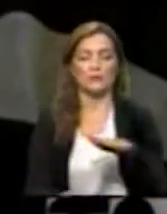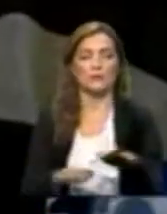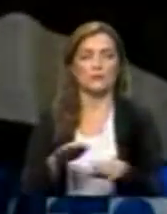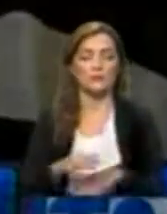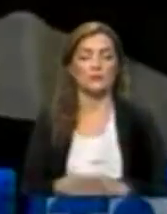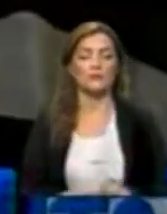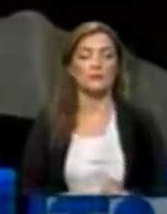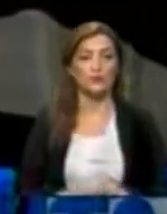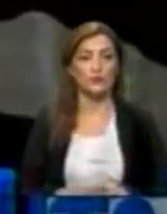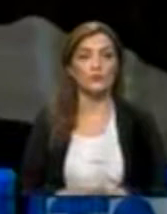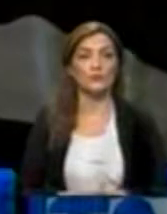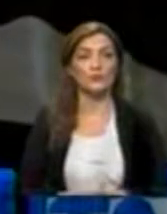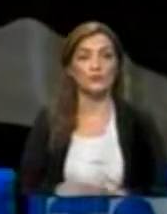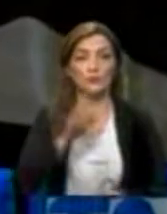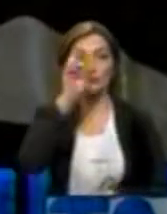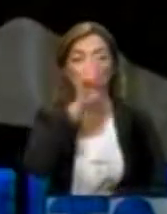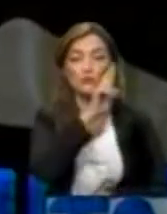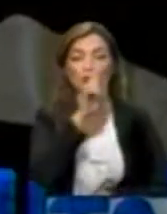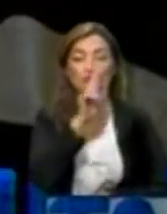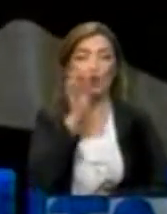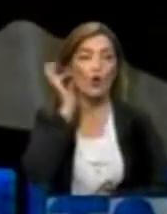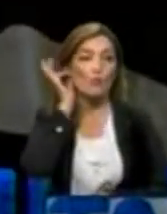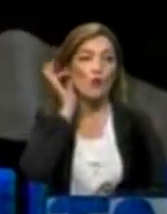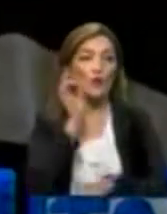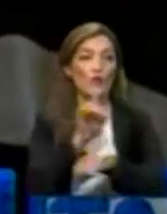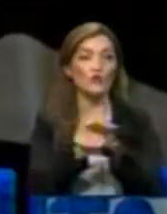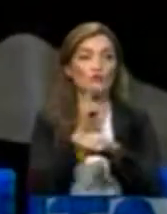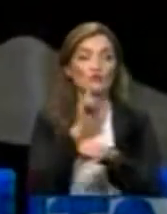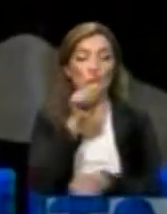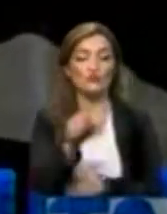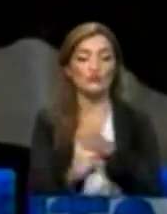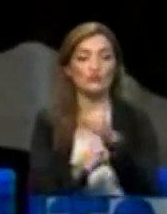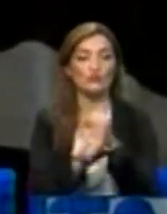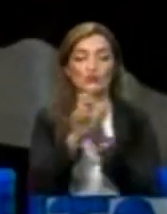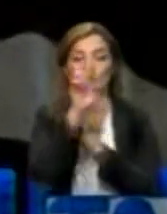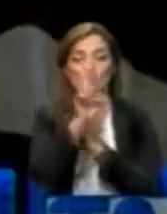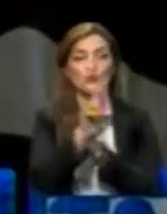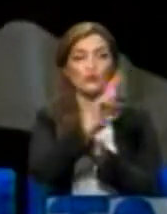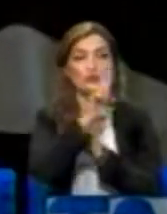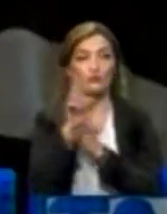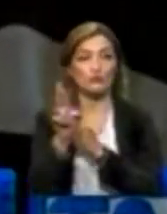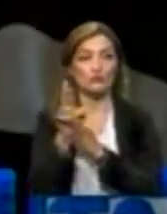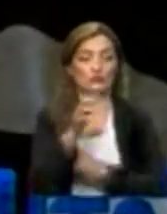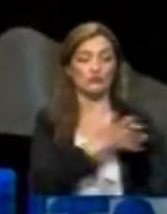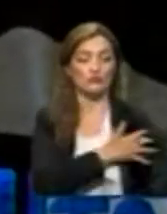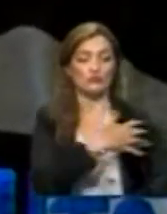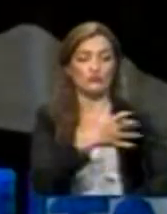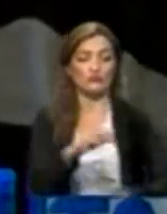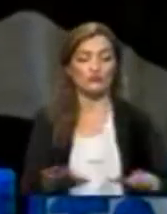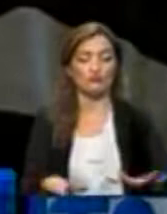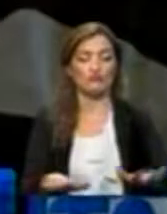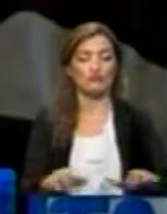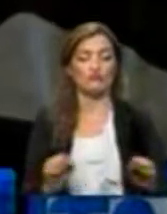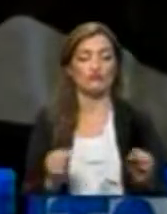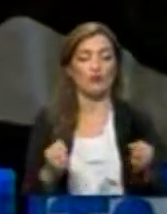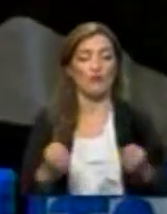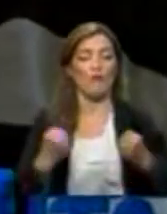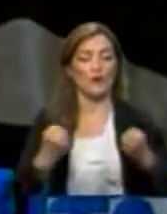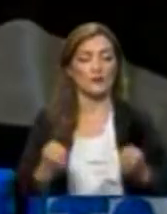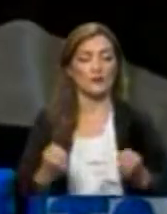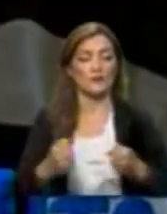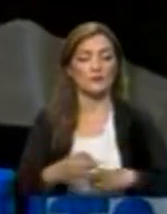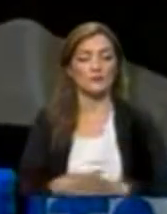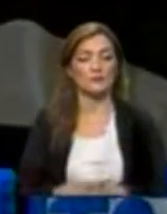Entonces la rehabilitadora que me está viendo me dice, por lo menos un año tenemos que rehabilitar para que fortalezca los músculos, pero si no